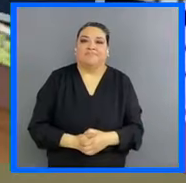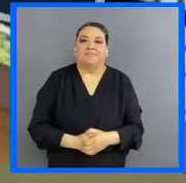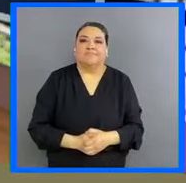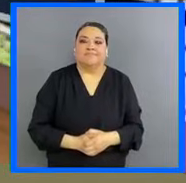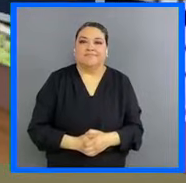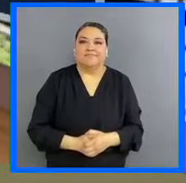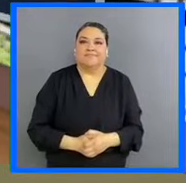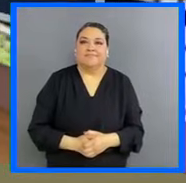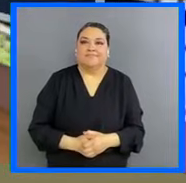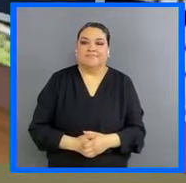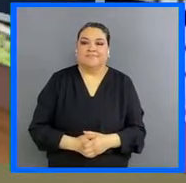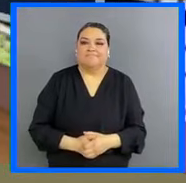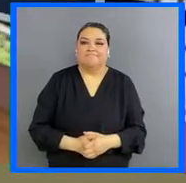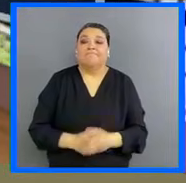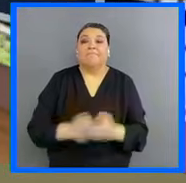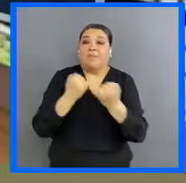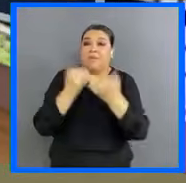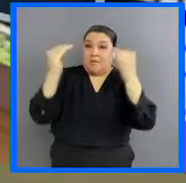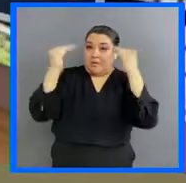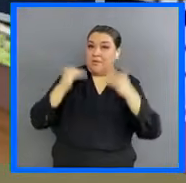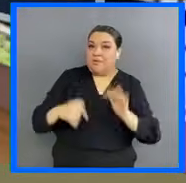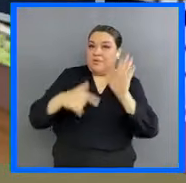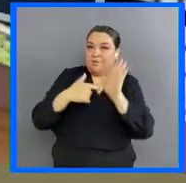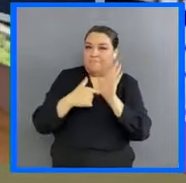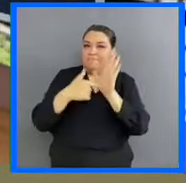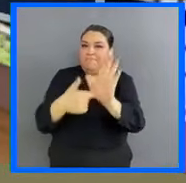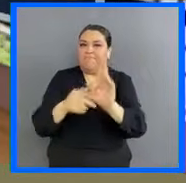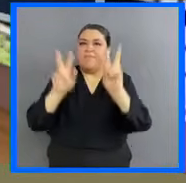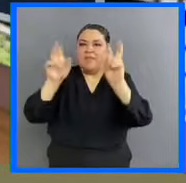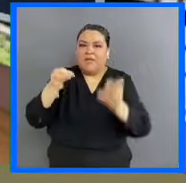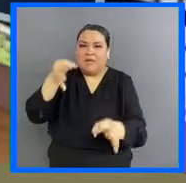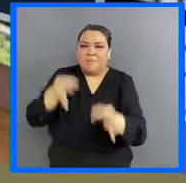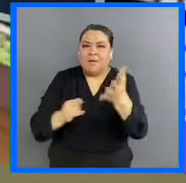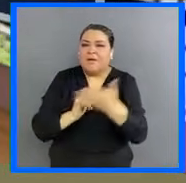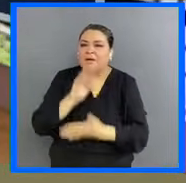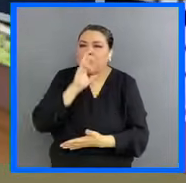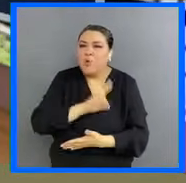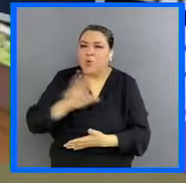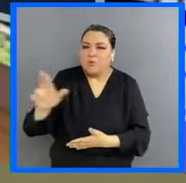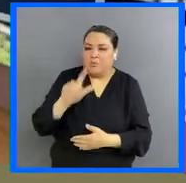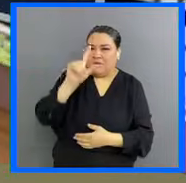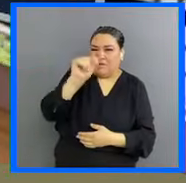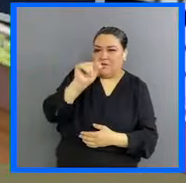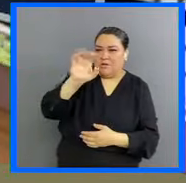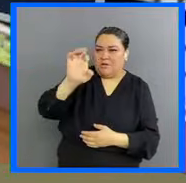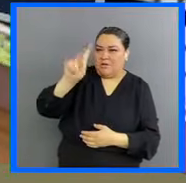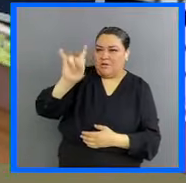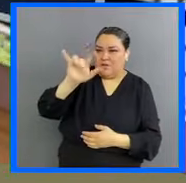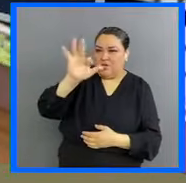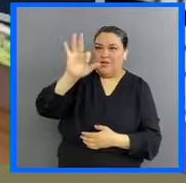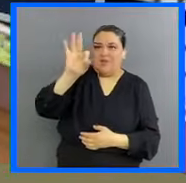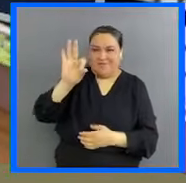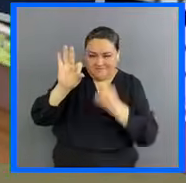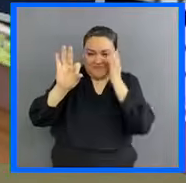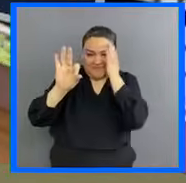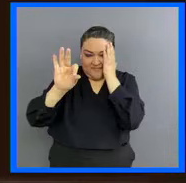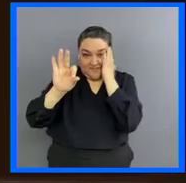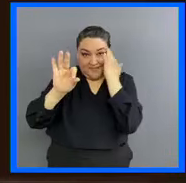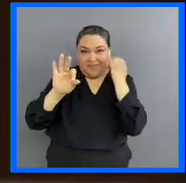Y a continuación le presentamos los asuntos resueltos por la Sala Superior del Tribunal Electoral del Poder Judicial de la Federación.